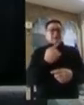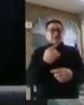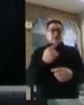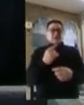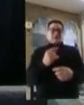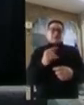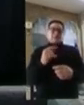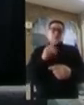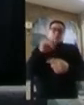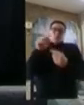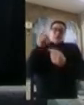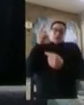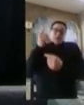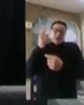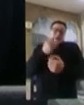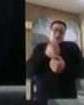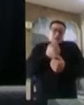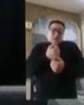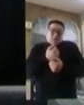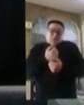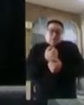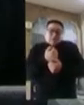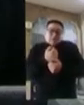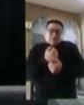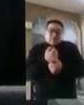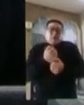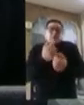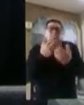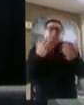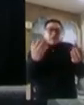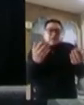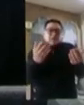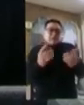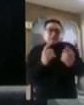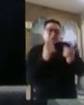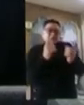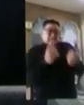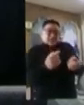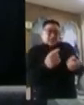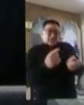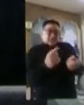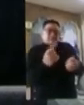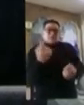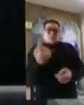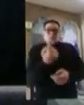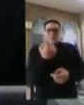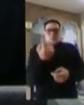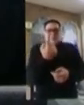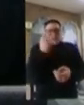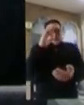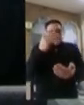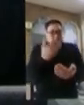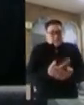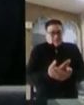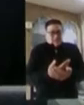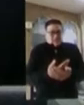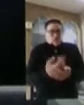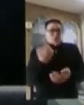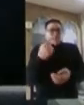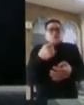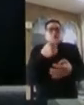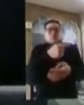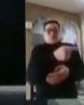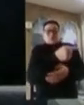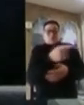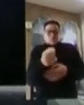dio. ¿Y a quién dio? Dio a su Hijo unigénito, para que todo aquel que en Él